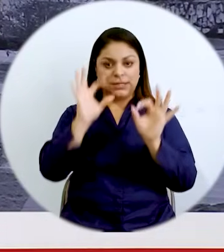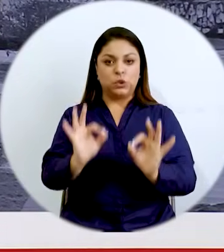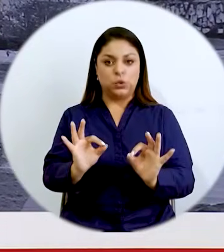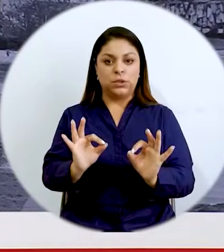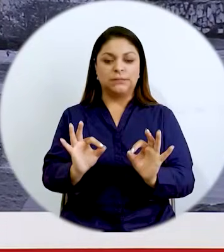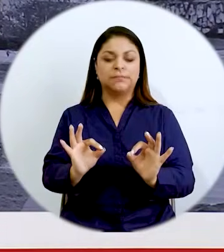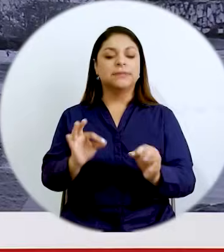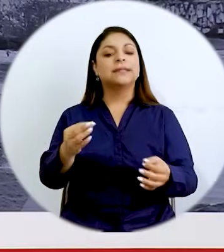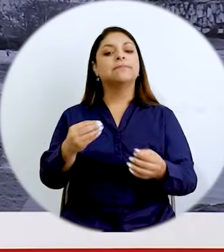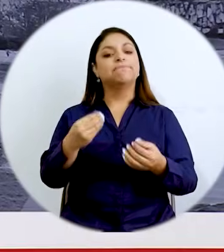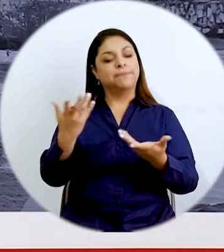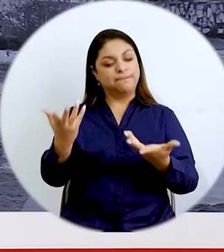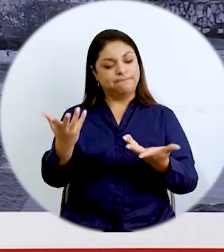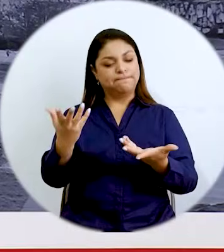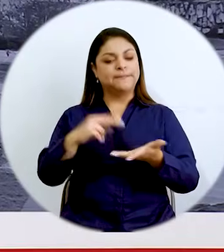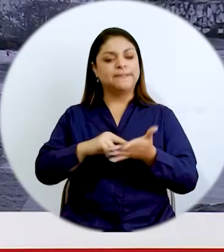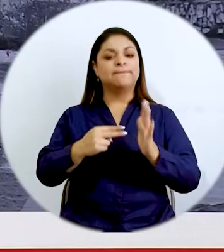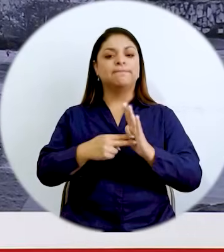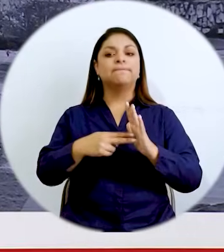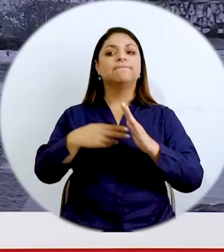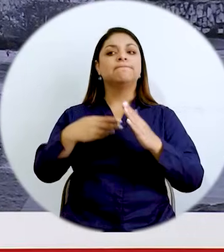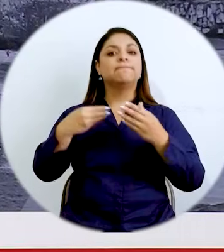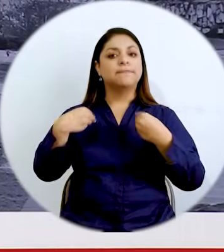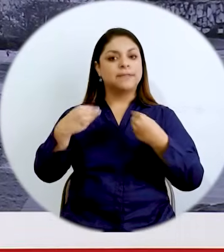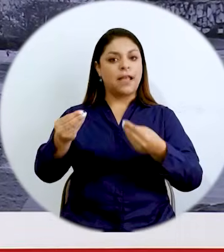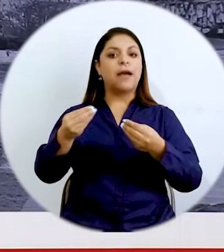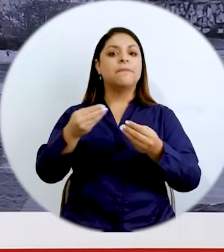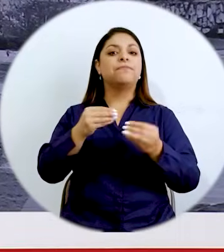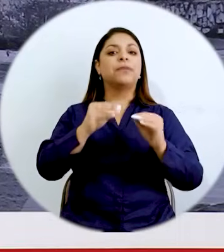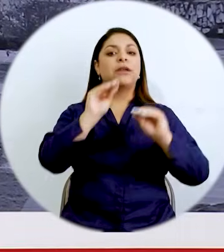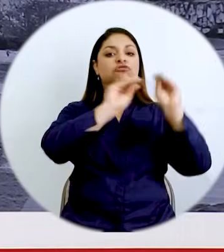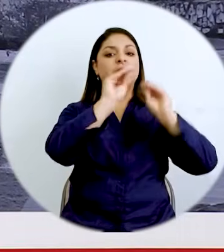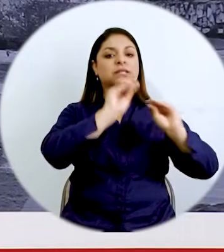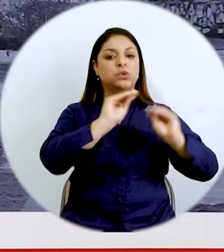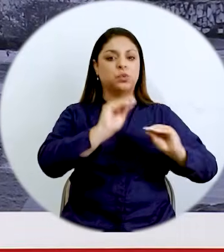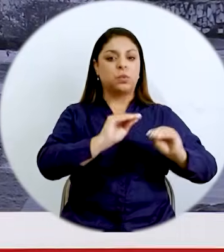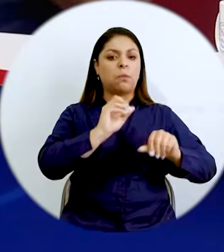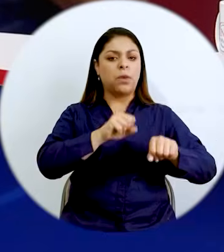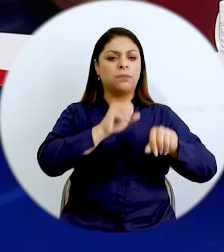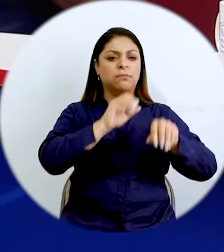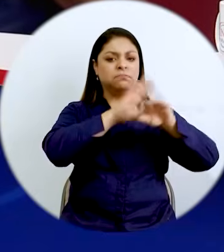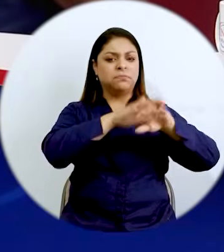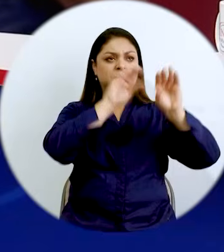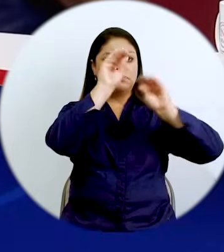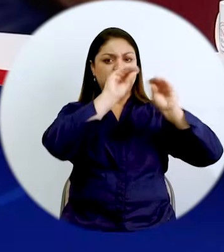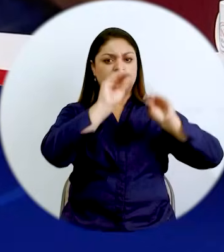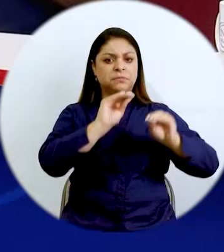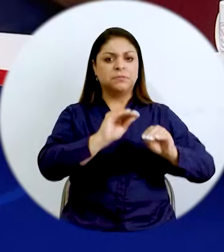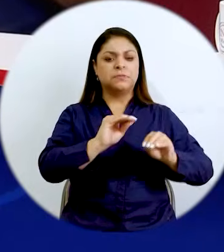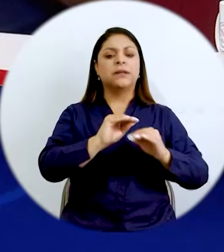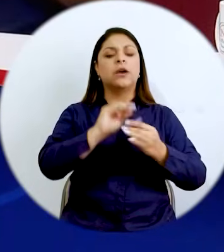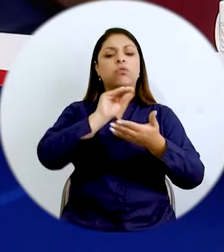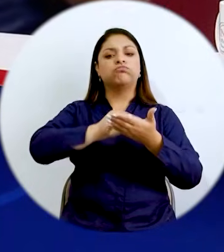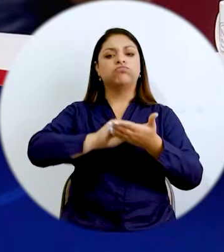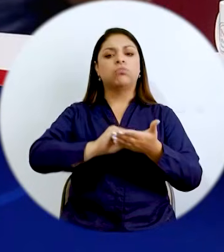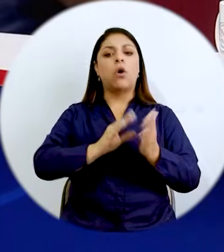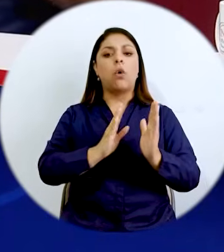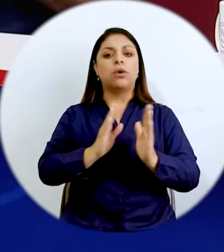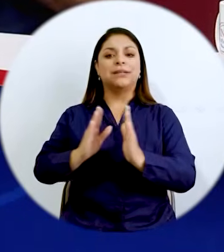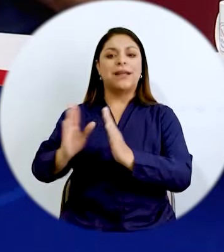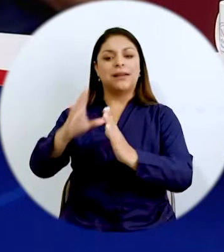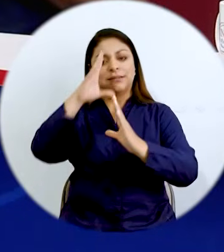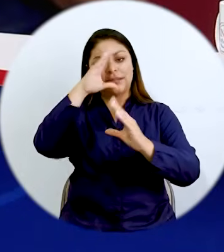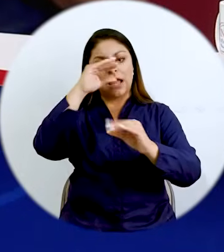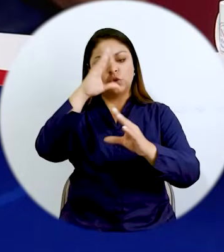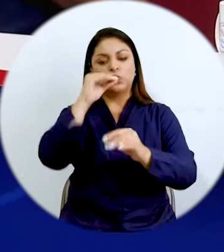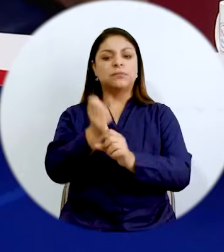decisiones. Entonces, permite registrar, ordenar, sistematizar los datos que se producen a diario